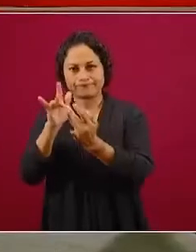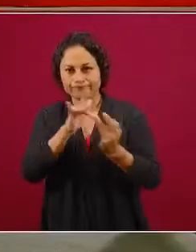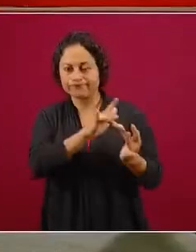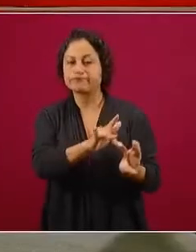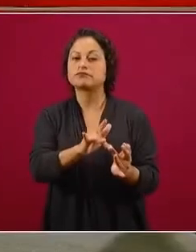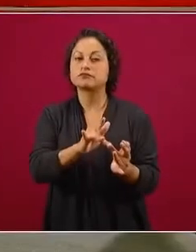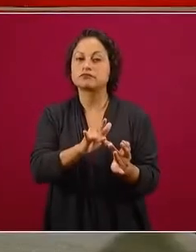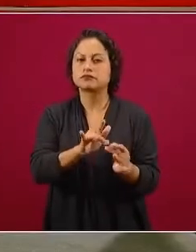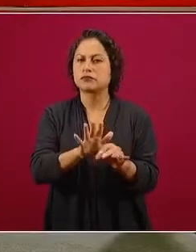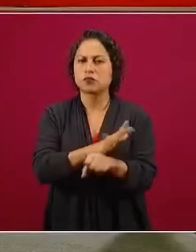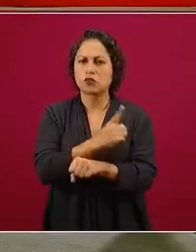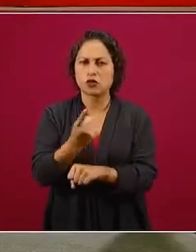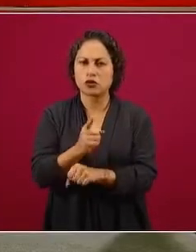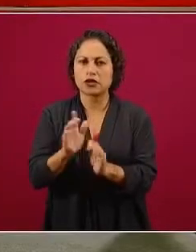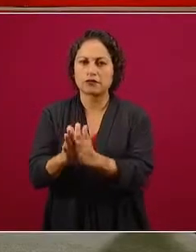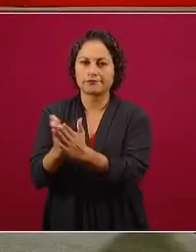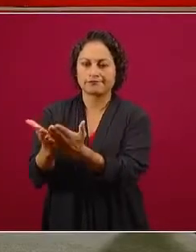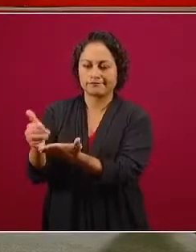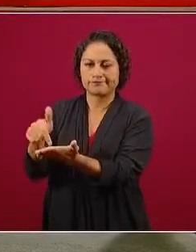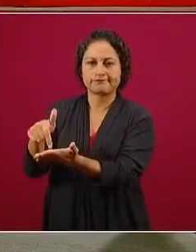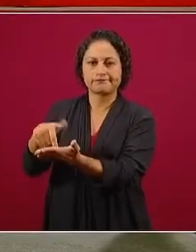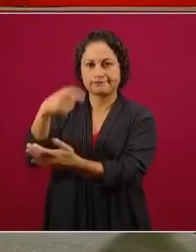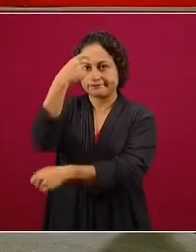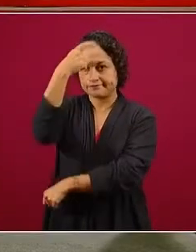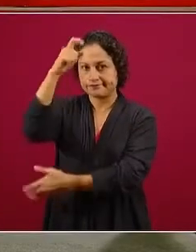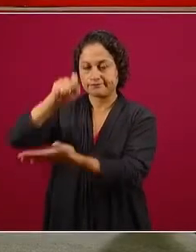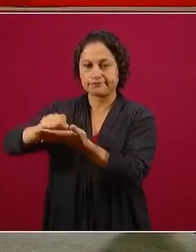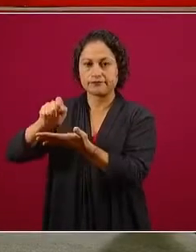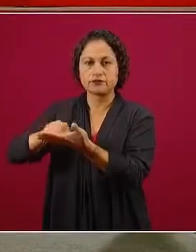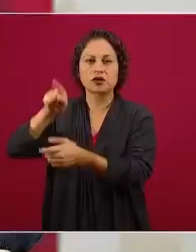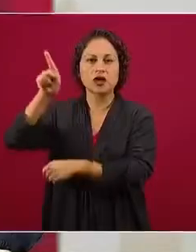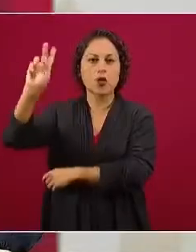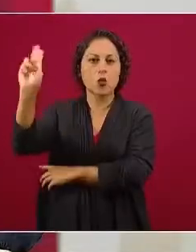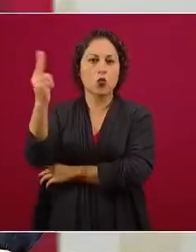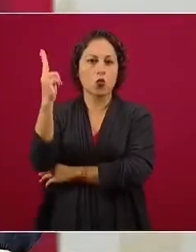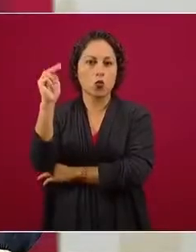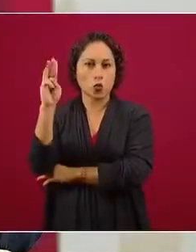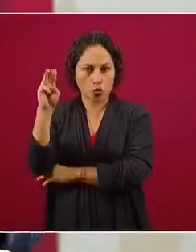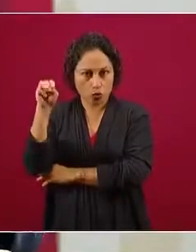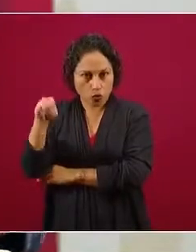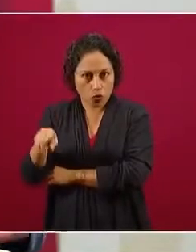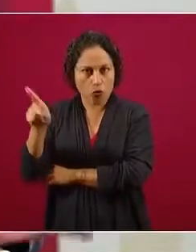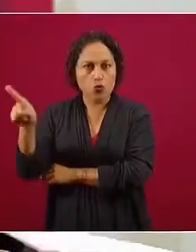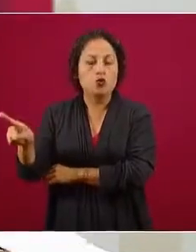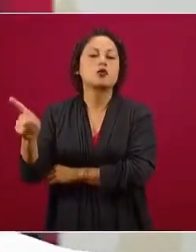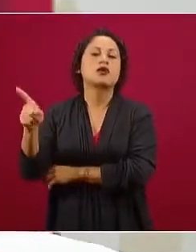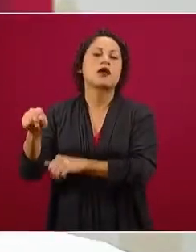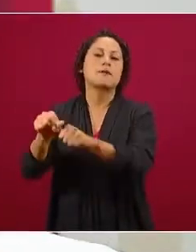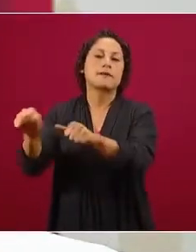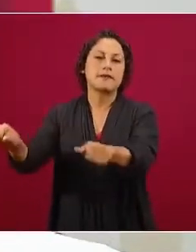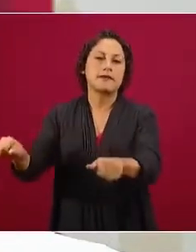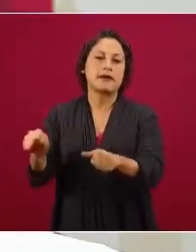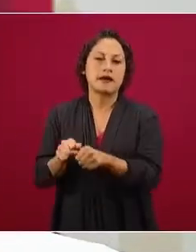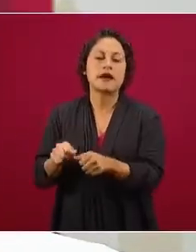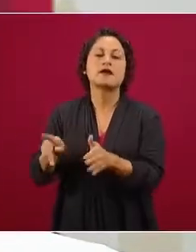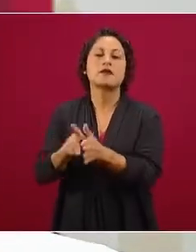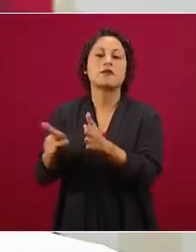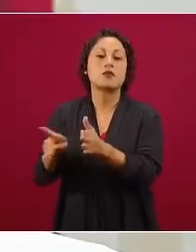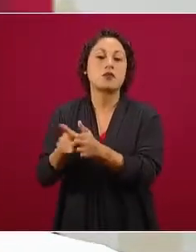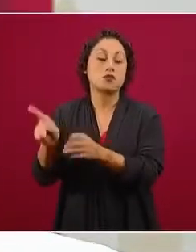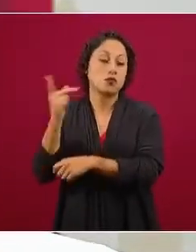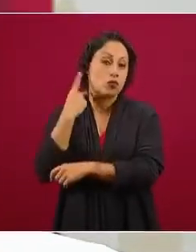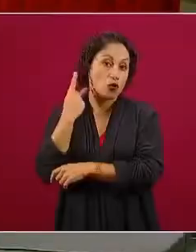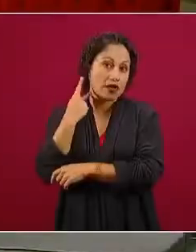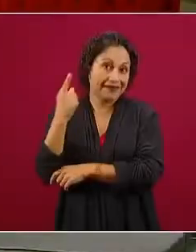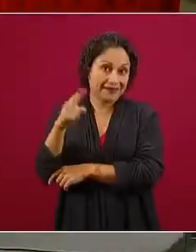un profesor de la UNAM, del Departamento de Comunicación Política Aplicada, Luis Ángel Hurtado, quien nos ha